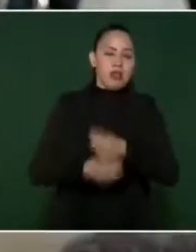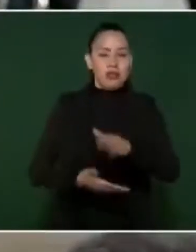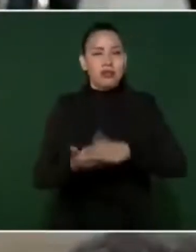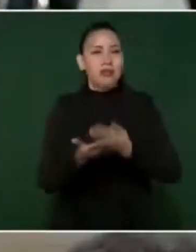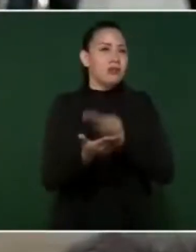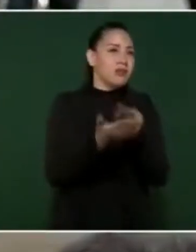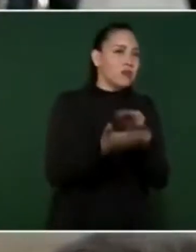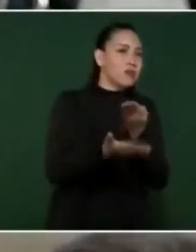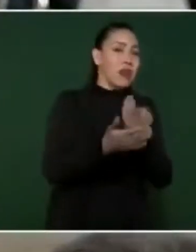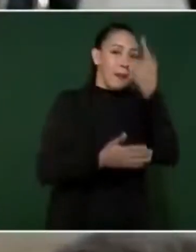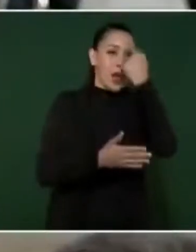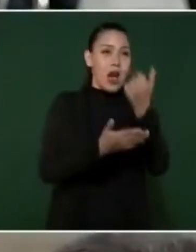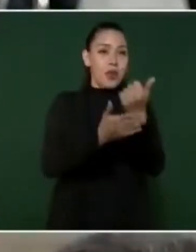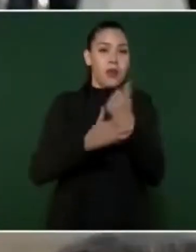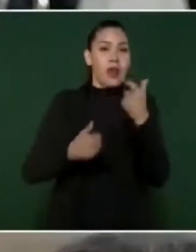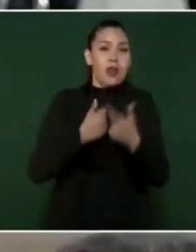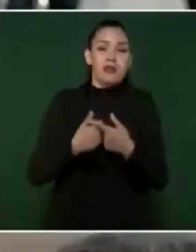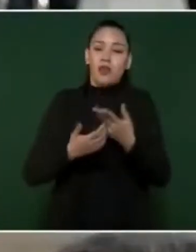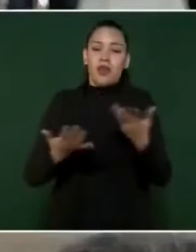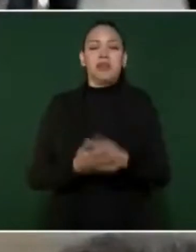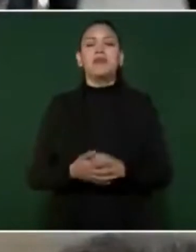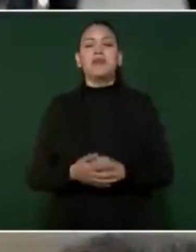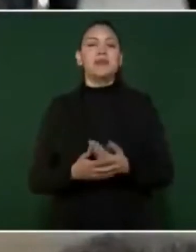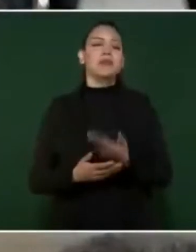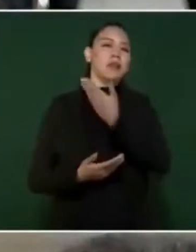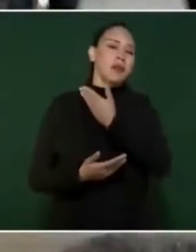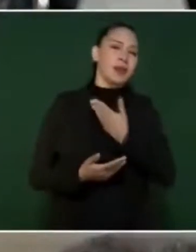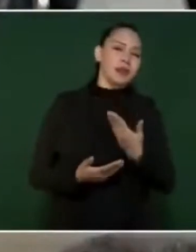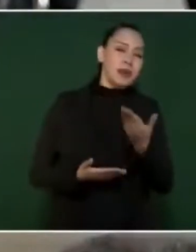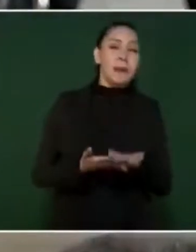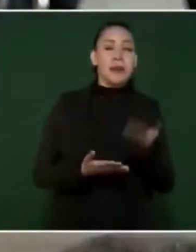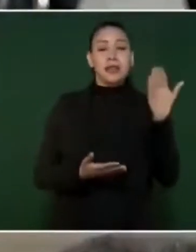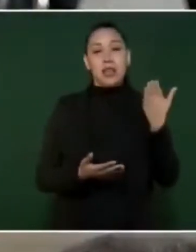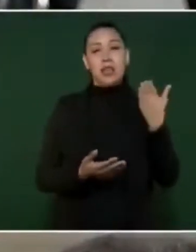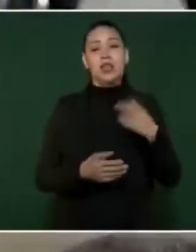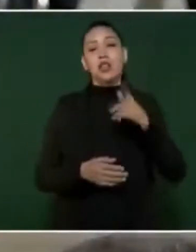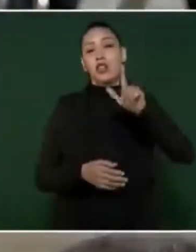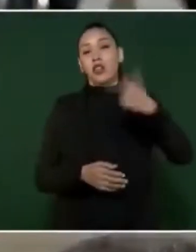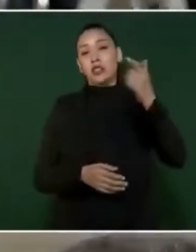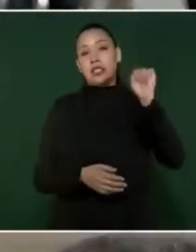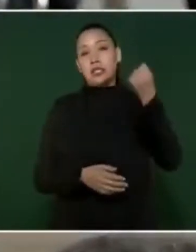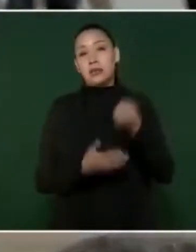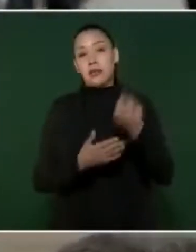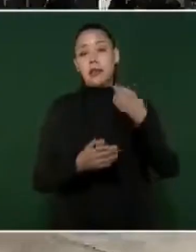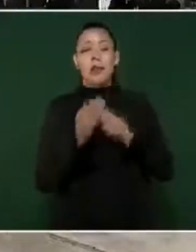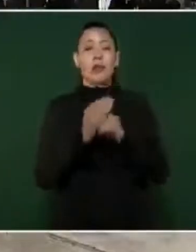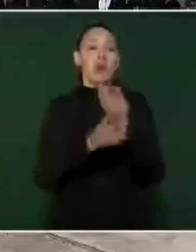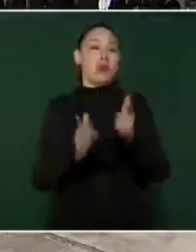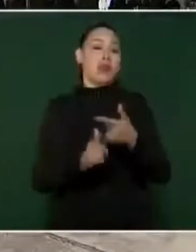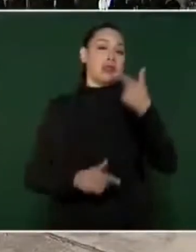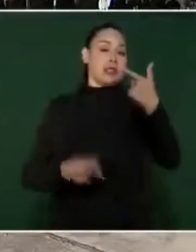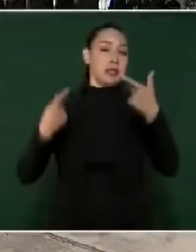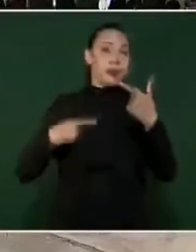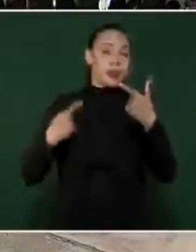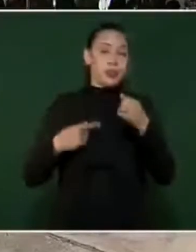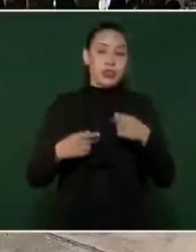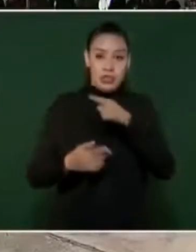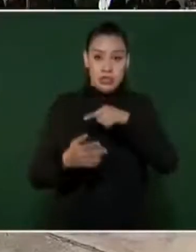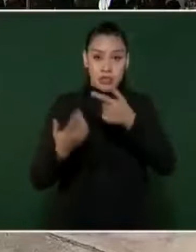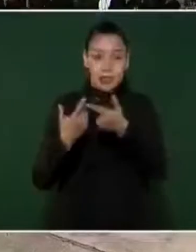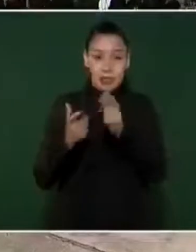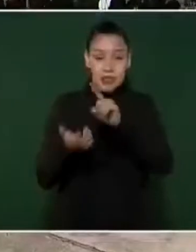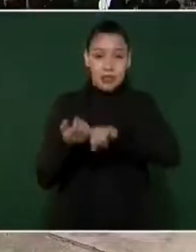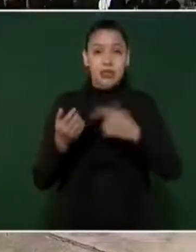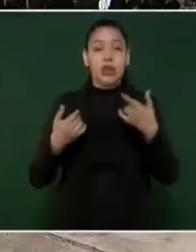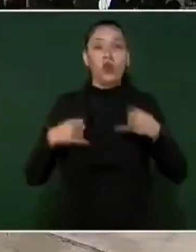presidente, 3, el 12 de septiembre, en Nuevo Laredo, 7 personas, la mayoría jóvenes, albañiles, 3 de Tampico, 3